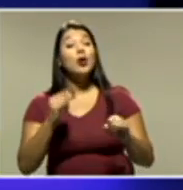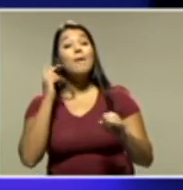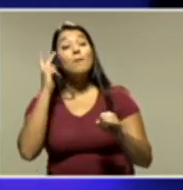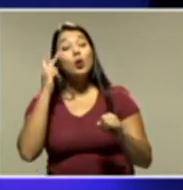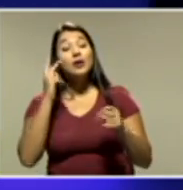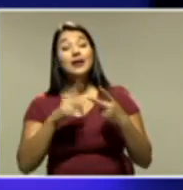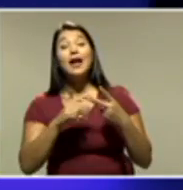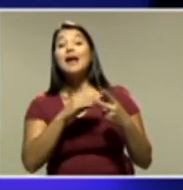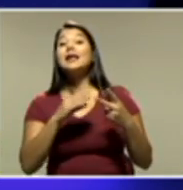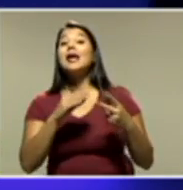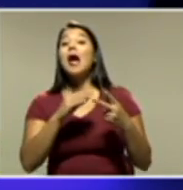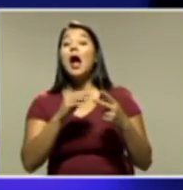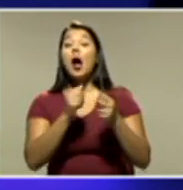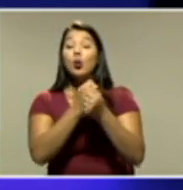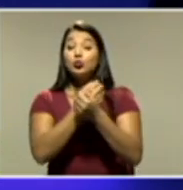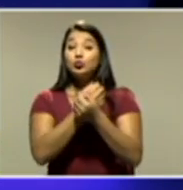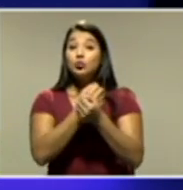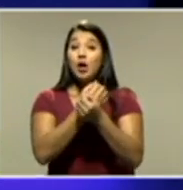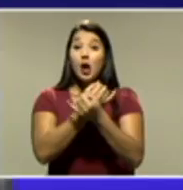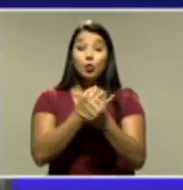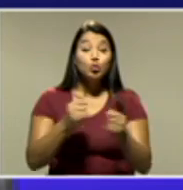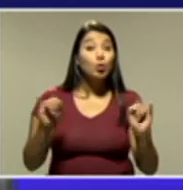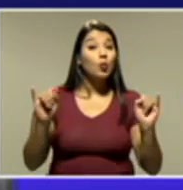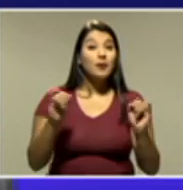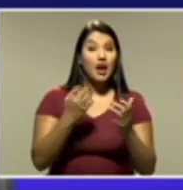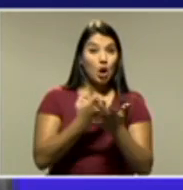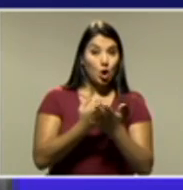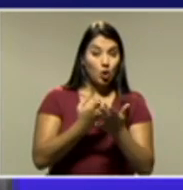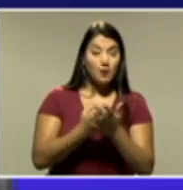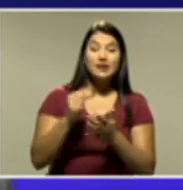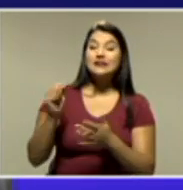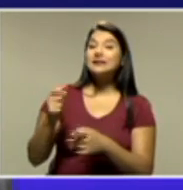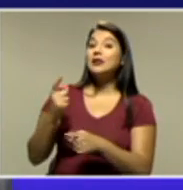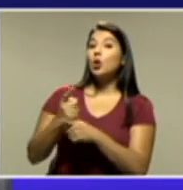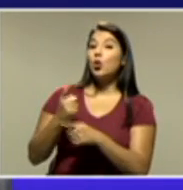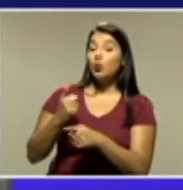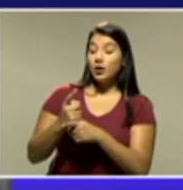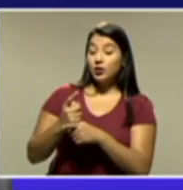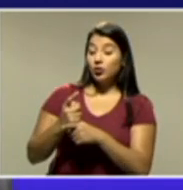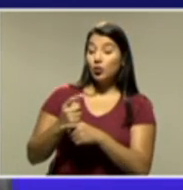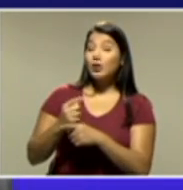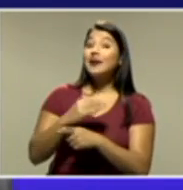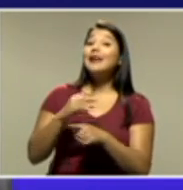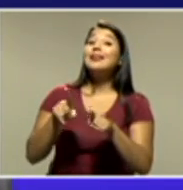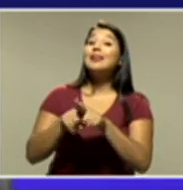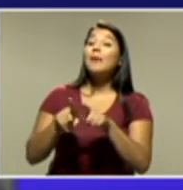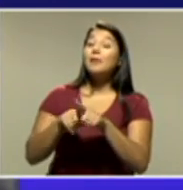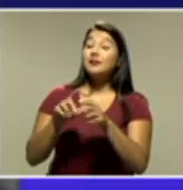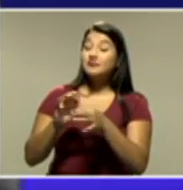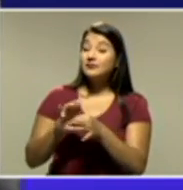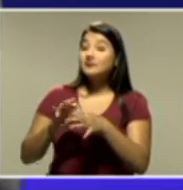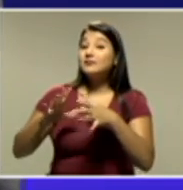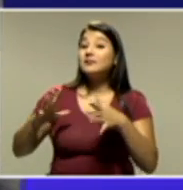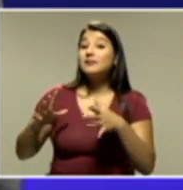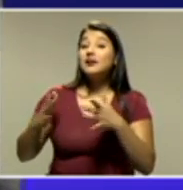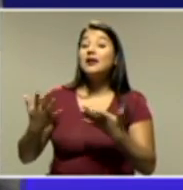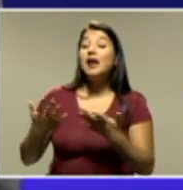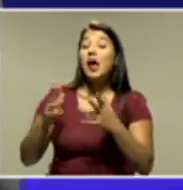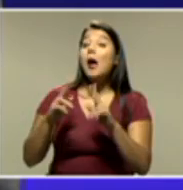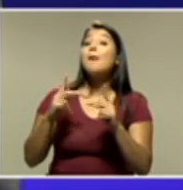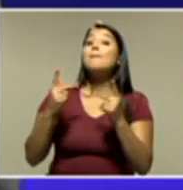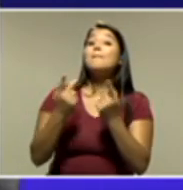autonomía funcional, sino también autonomía económica. Efectivamente. Y desligar también a los